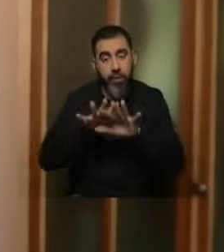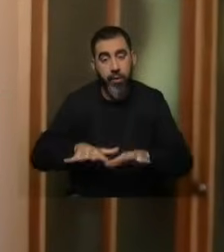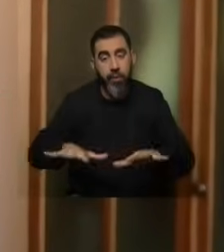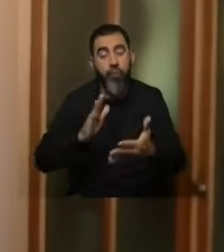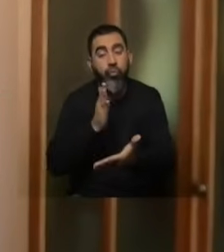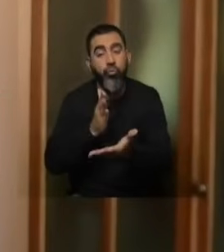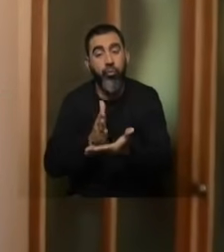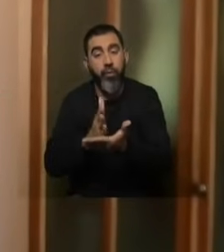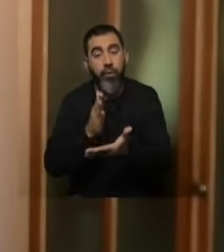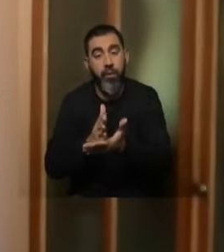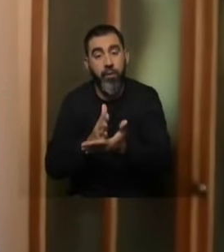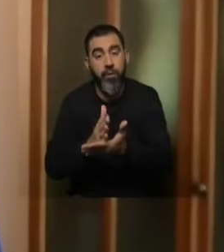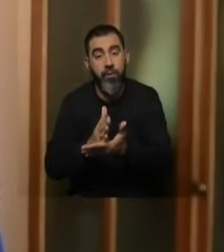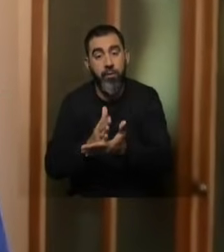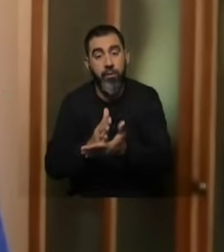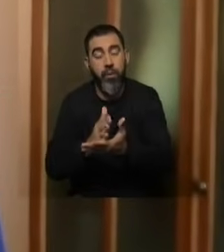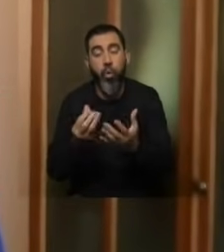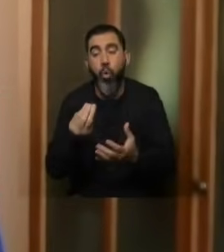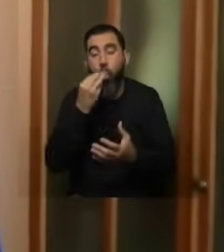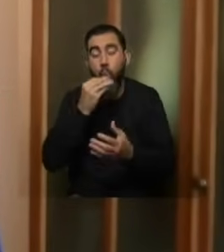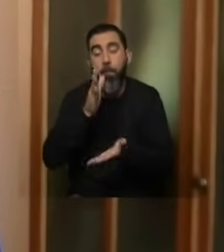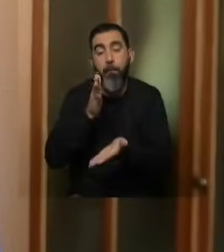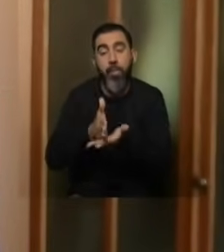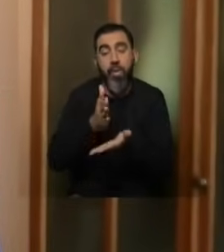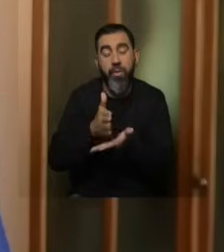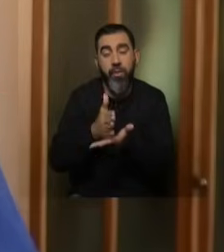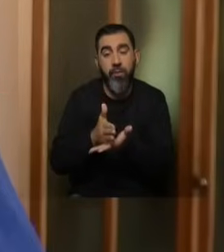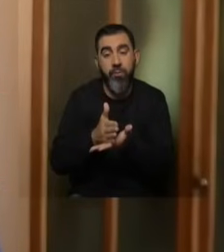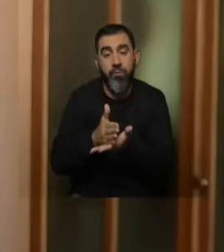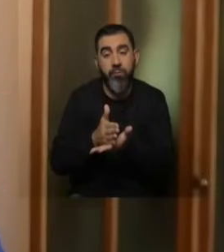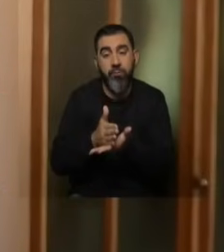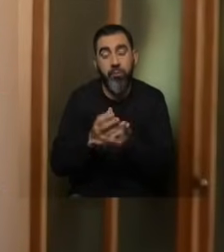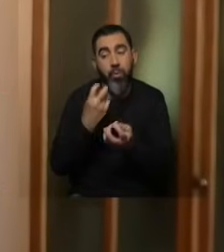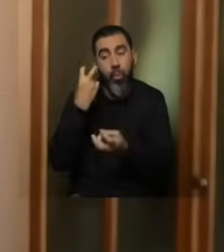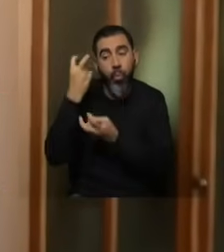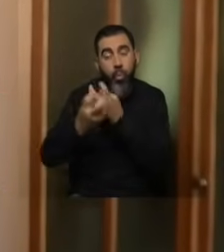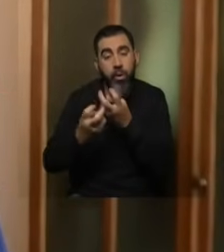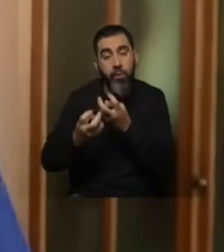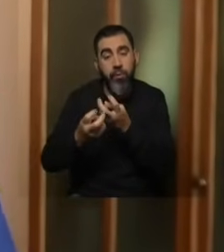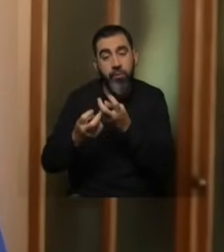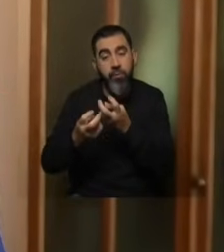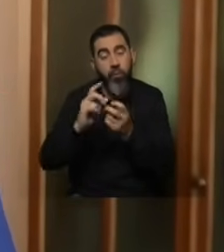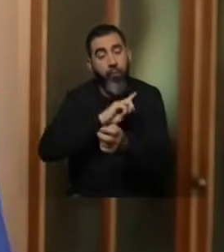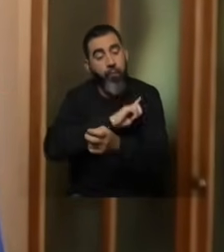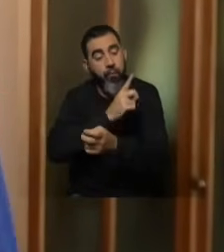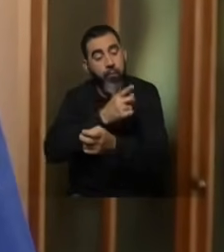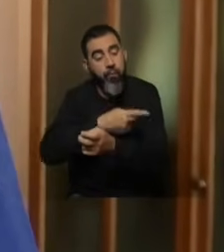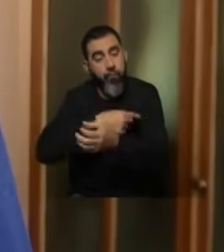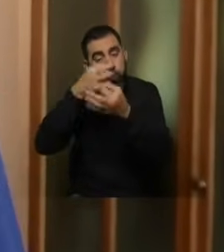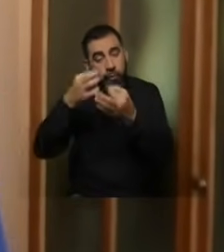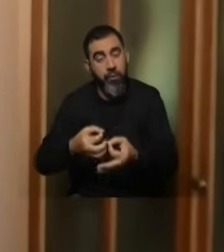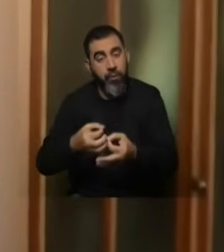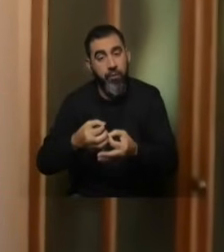solidaria esta comida solidaria para eh tratar de fortalecer lo que